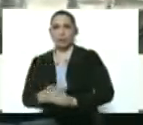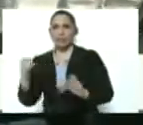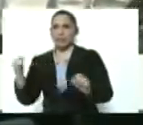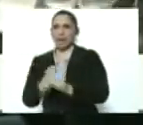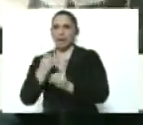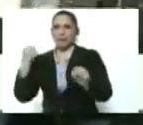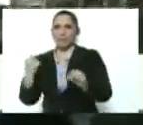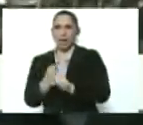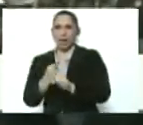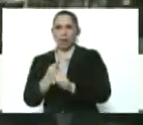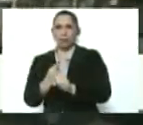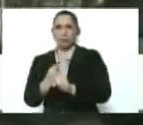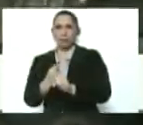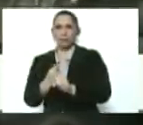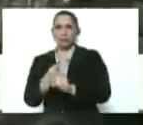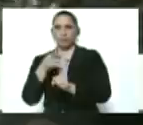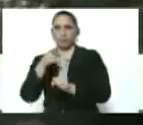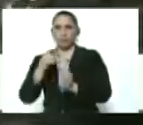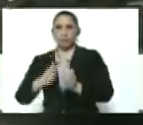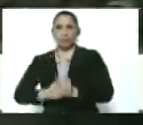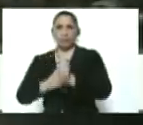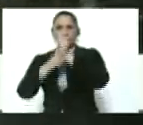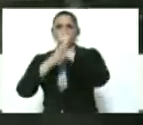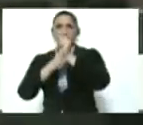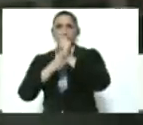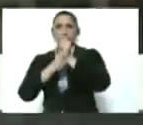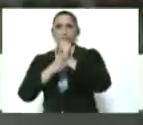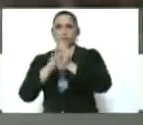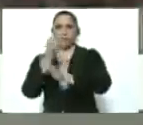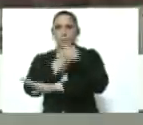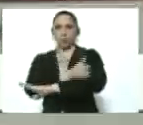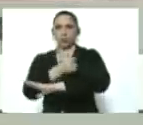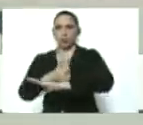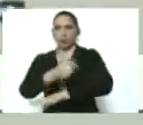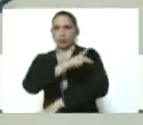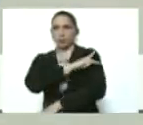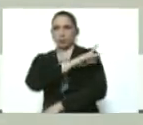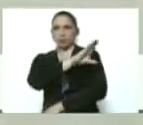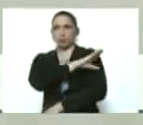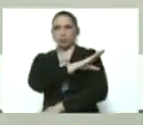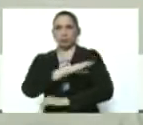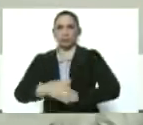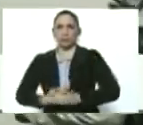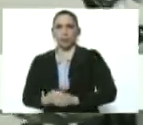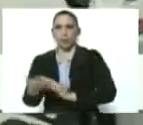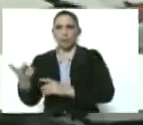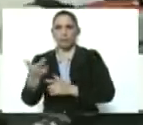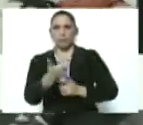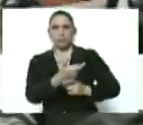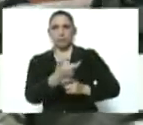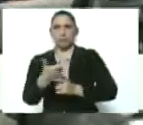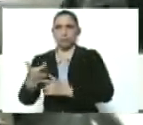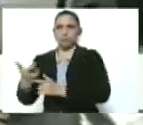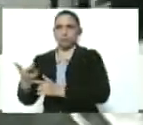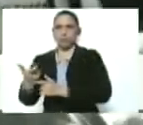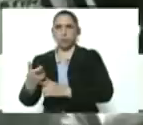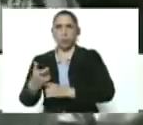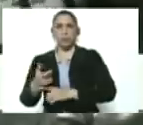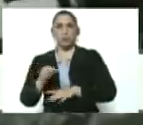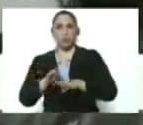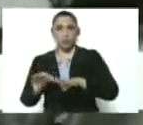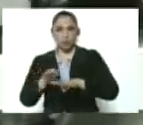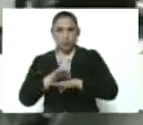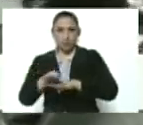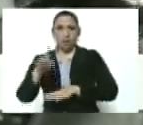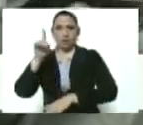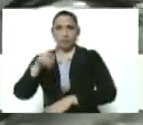de estos héroes que son los funcionarios de protección civil de bomberos de bomberos municipales